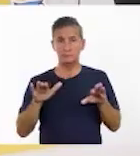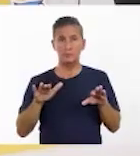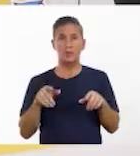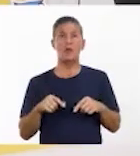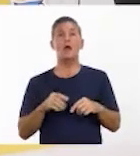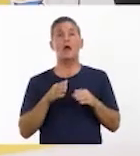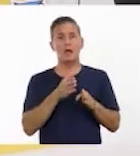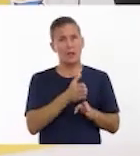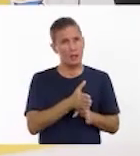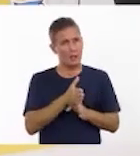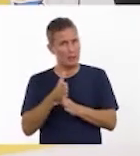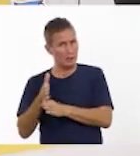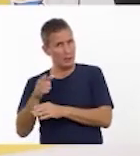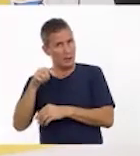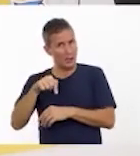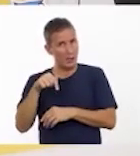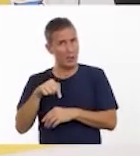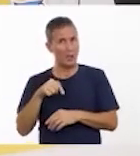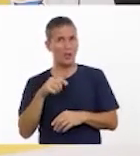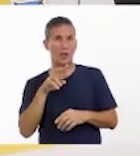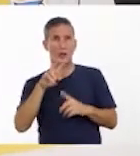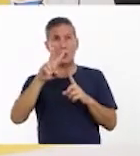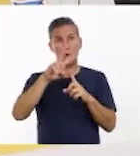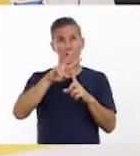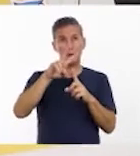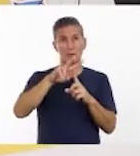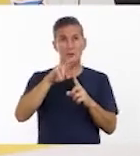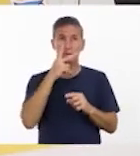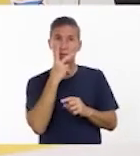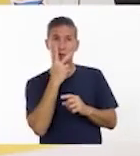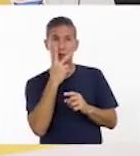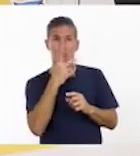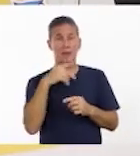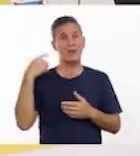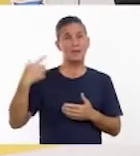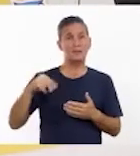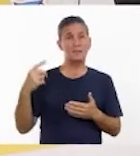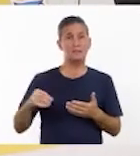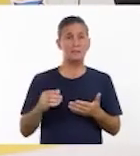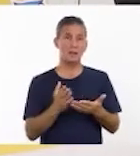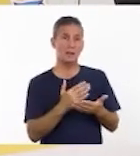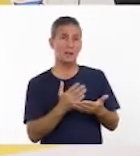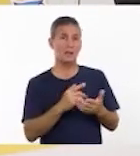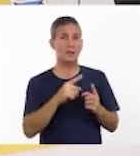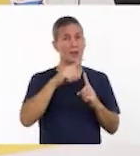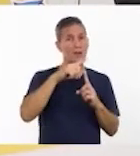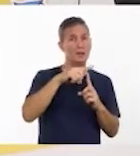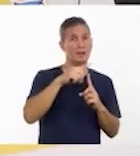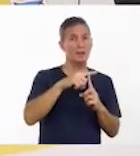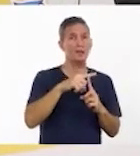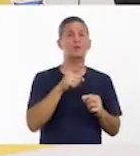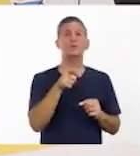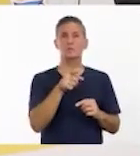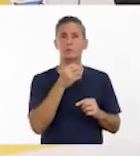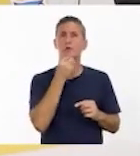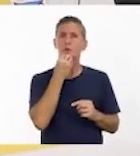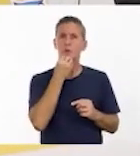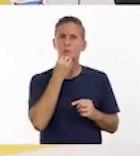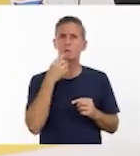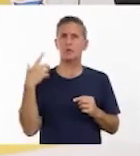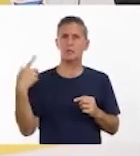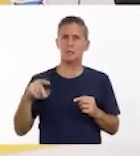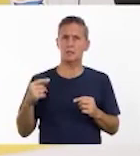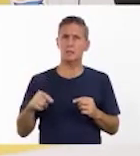anterioridad. Y ahora procedemos a ponerles en pantalla los ejercicios y el libro de texto por